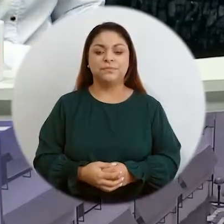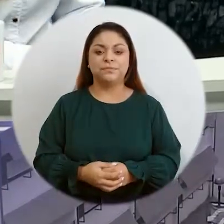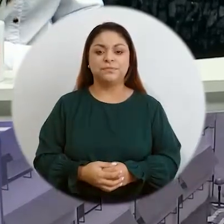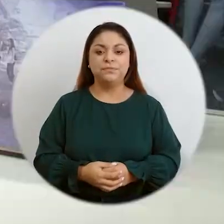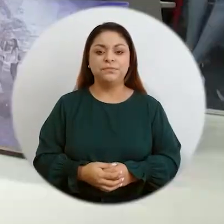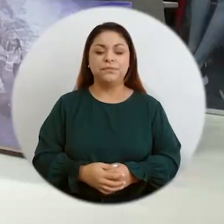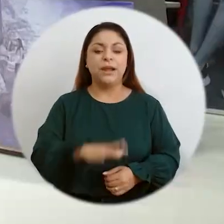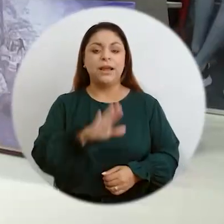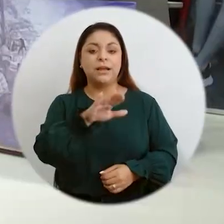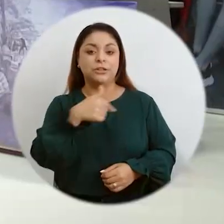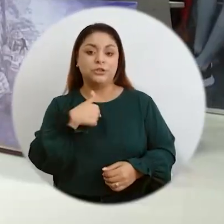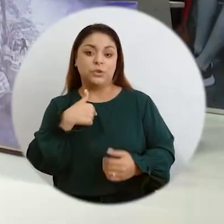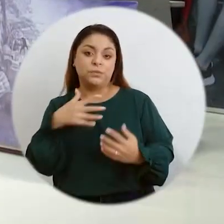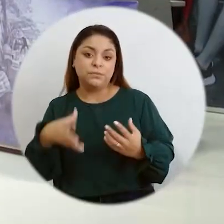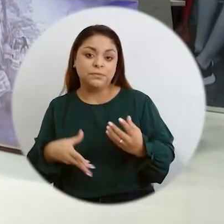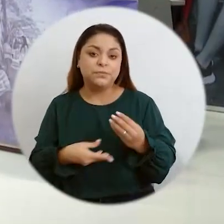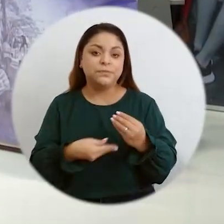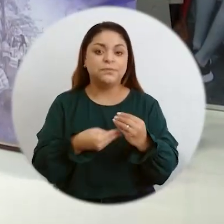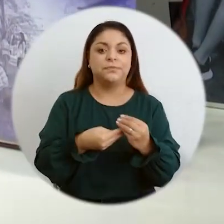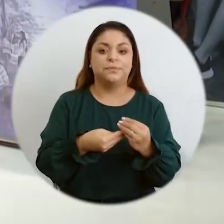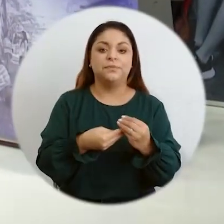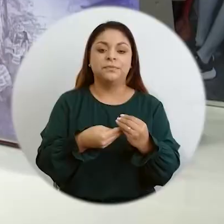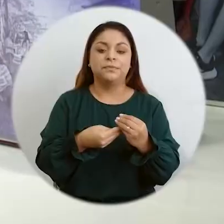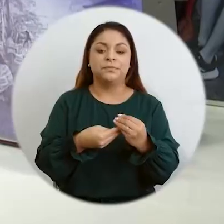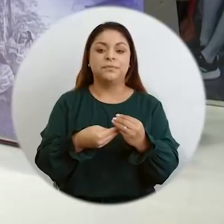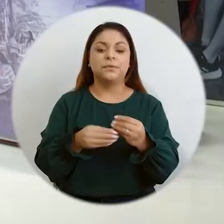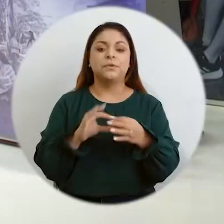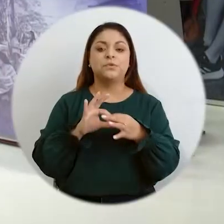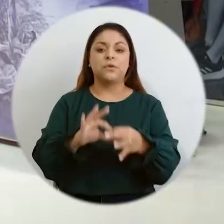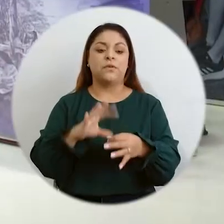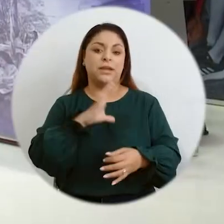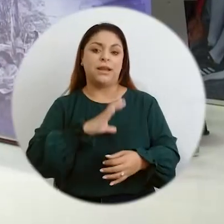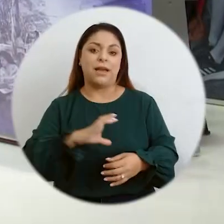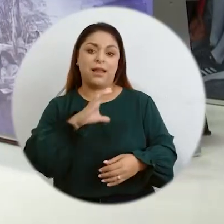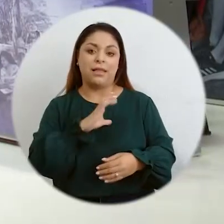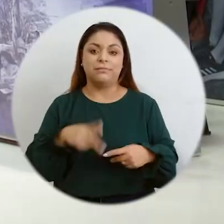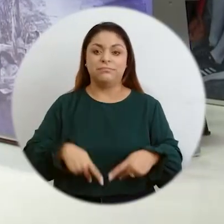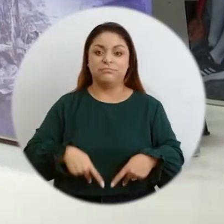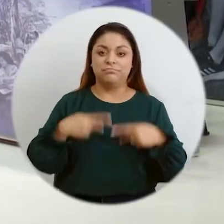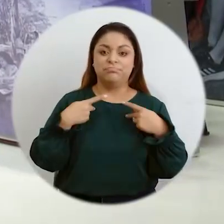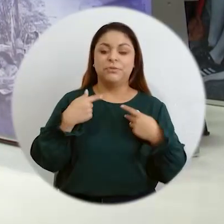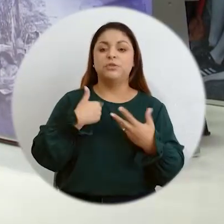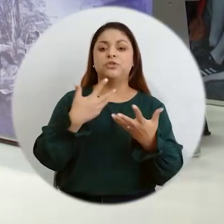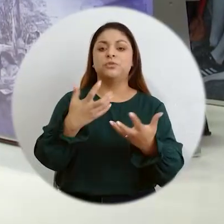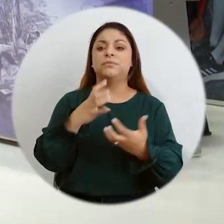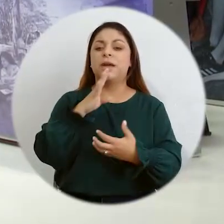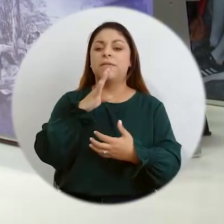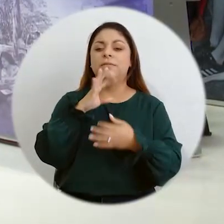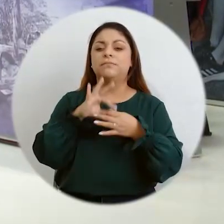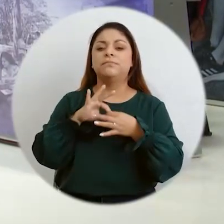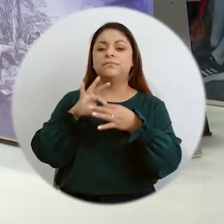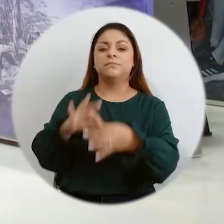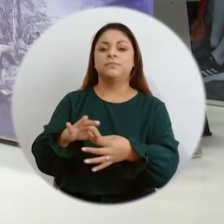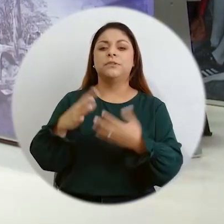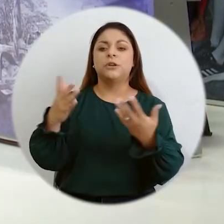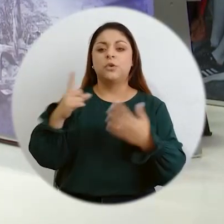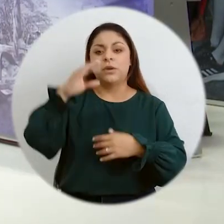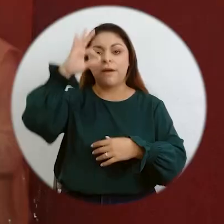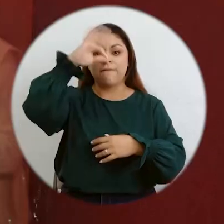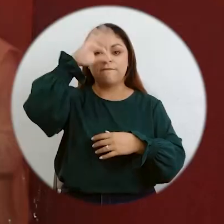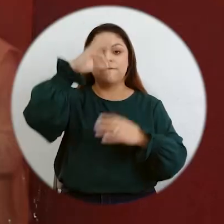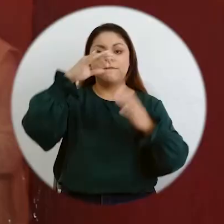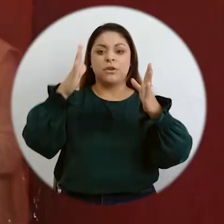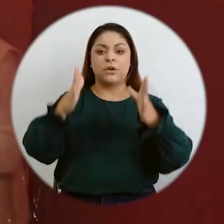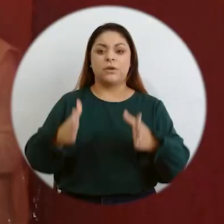Sí, tal vez aportando al respecto sobre la calidad de vida, quisiera hacer referencia a una filósofa